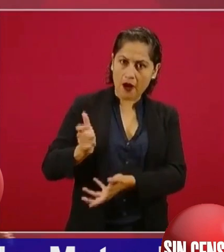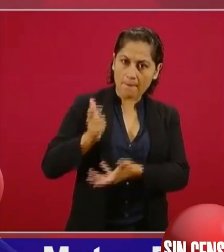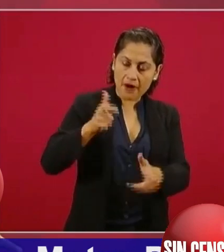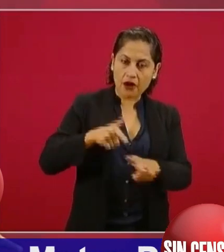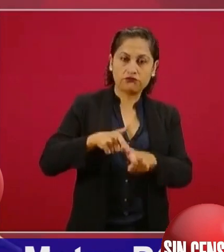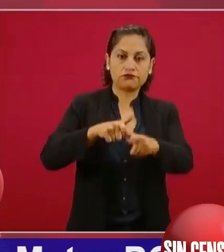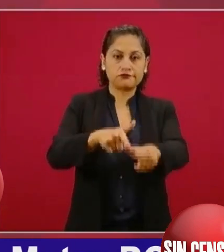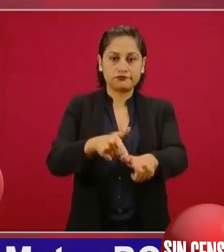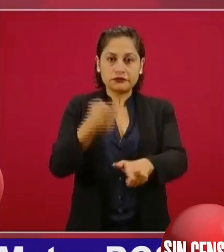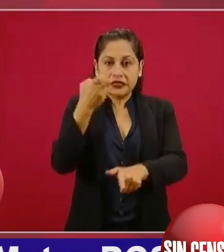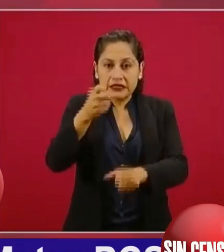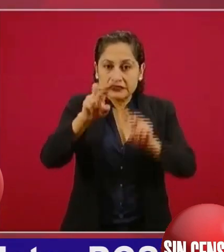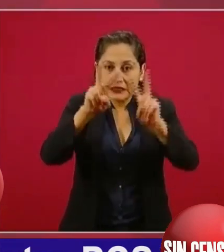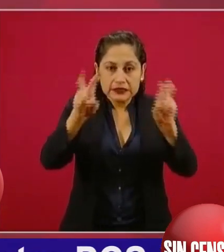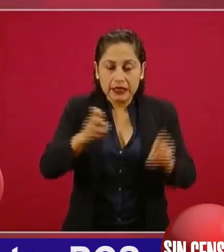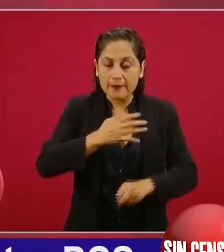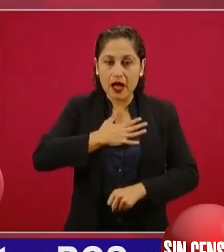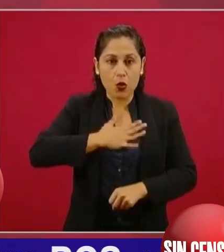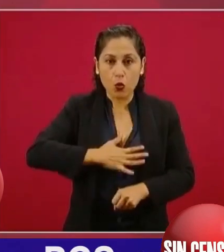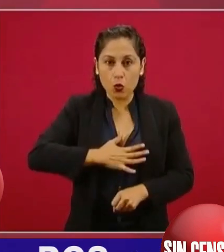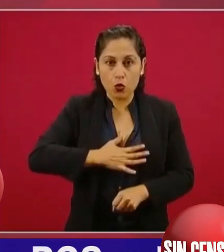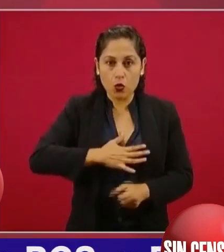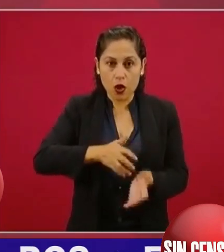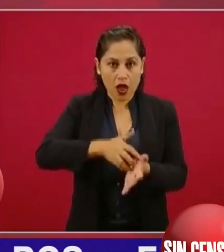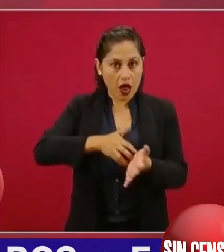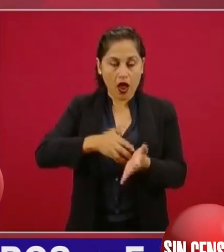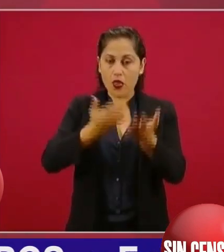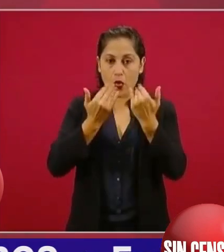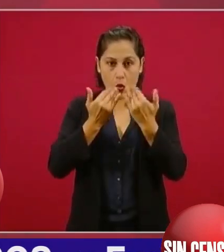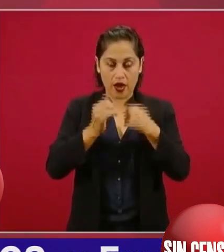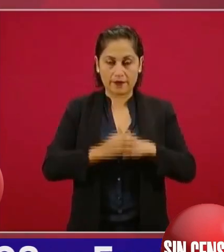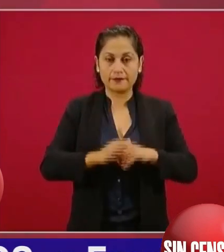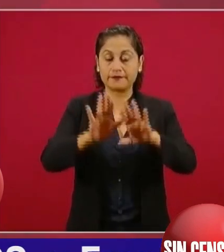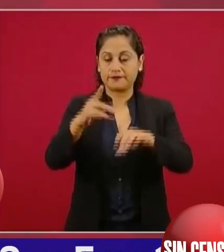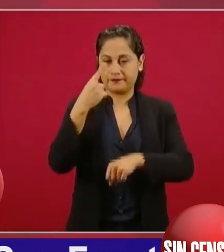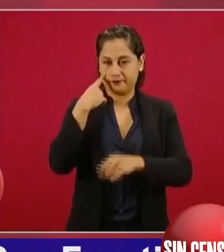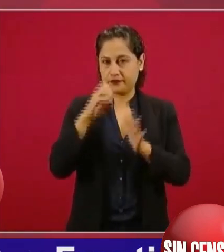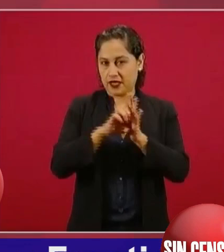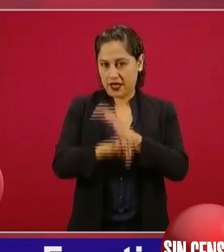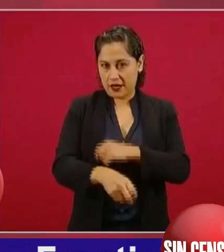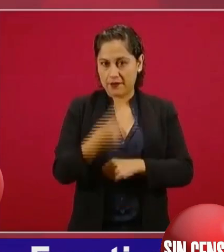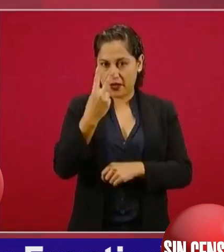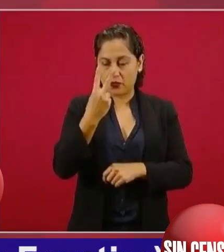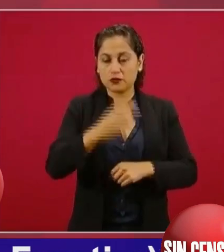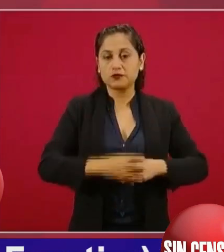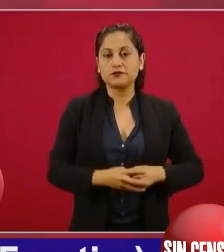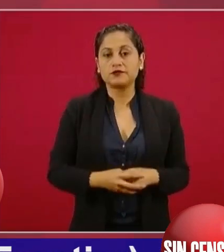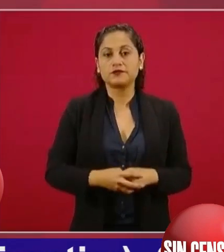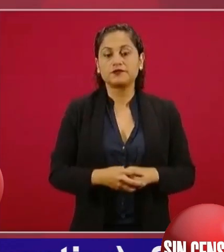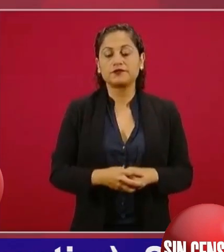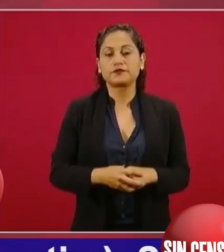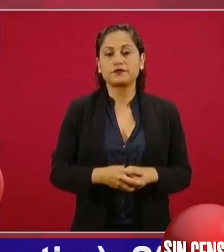Les voy a poner dos casos. Uno,